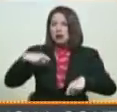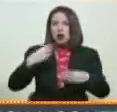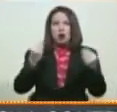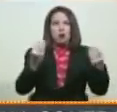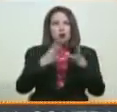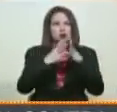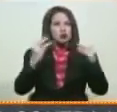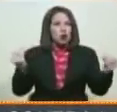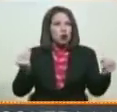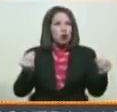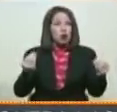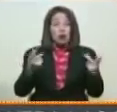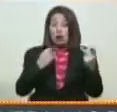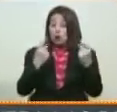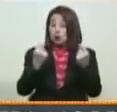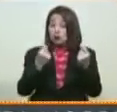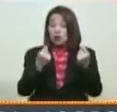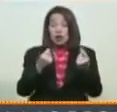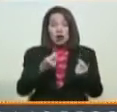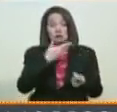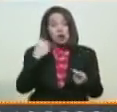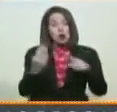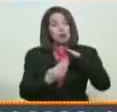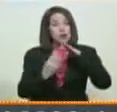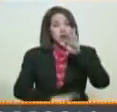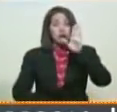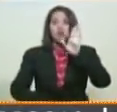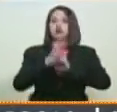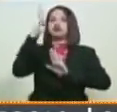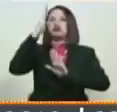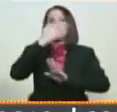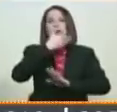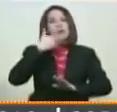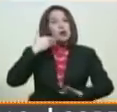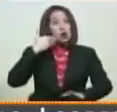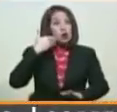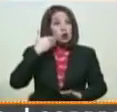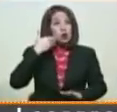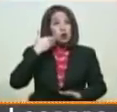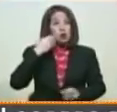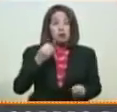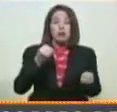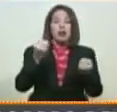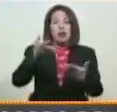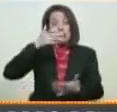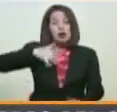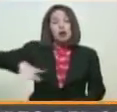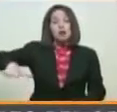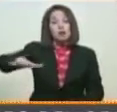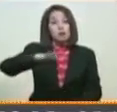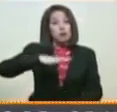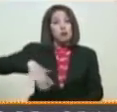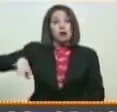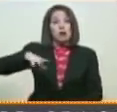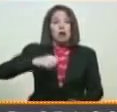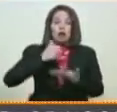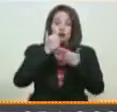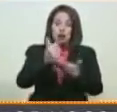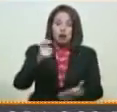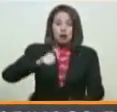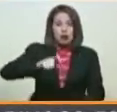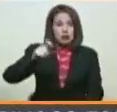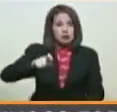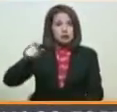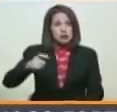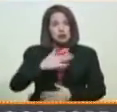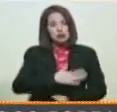podamos tener una economía mucho más de base y real para brindarle a nuestro pueblo las necesidades y